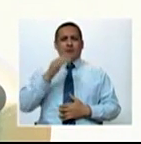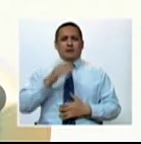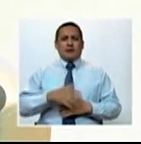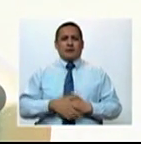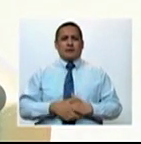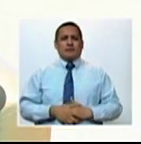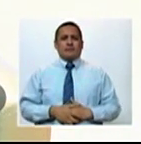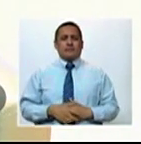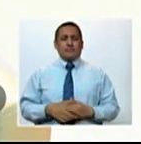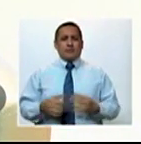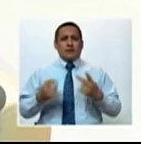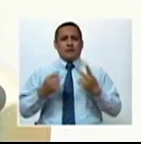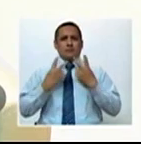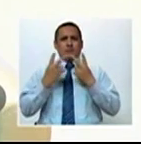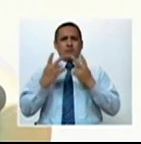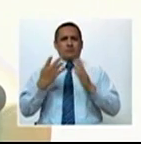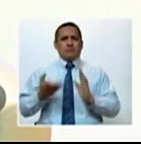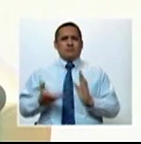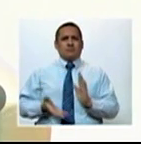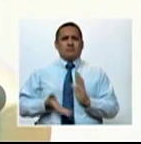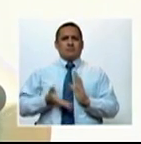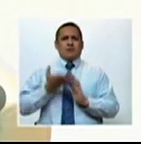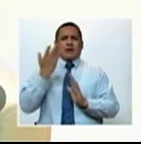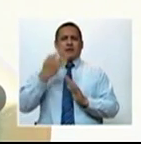del consumo de marihuana,